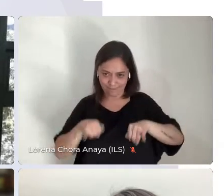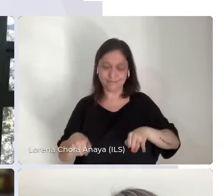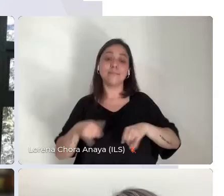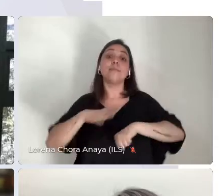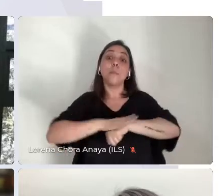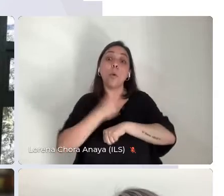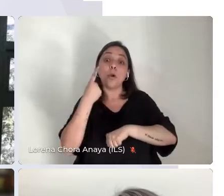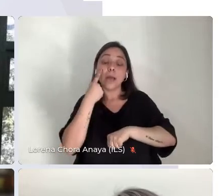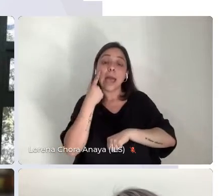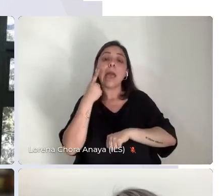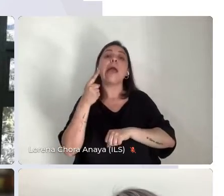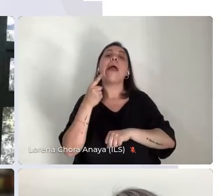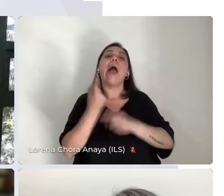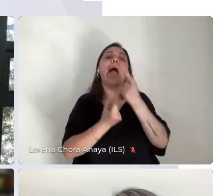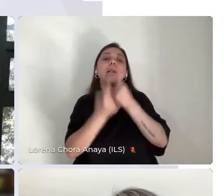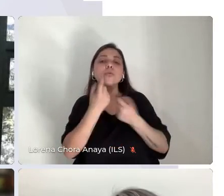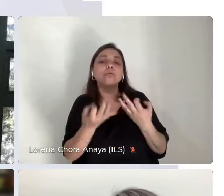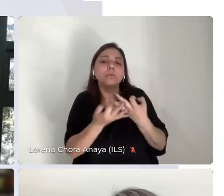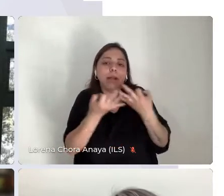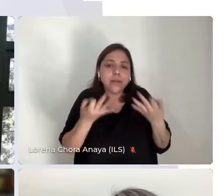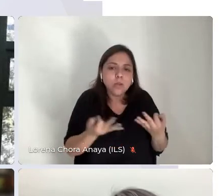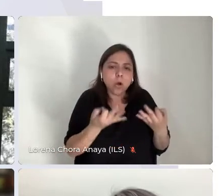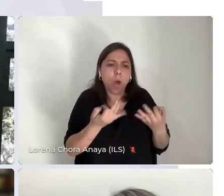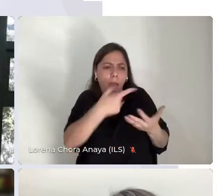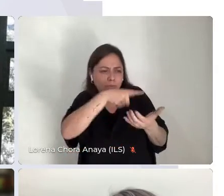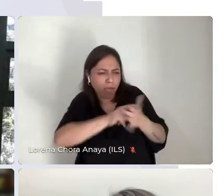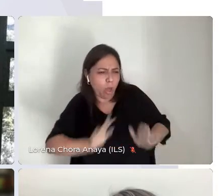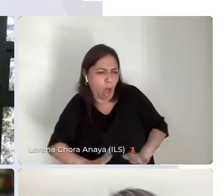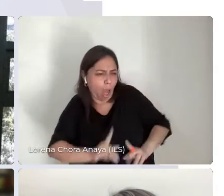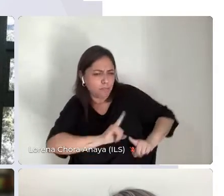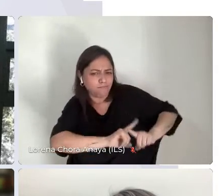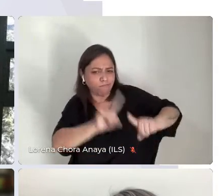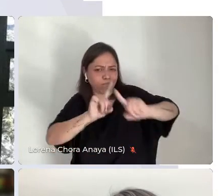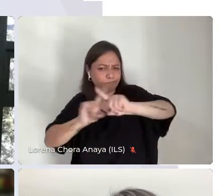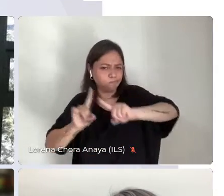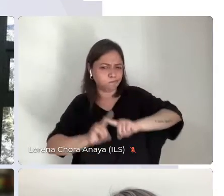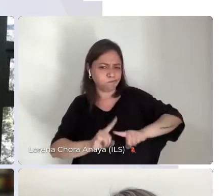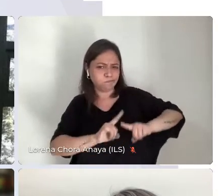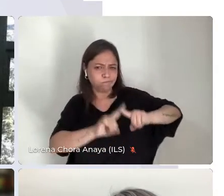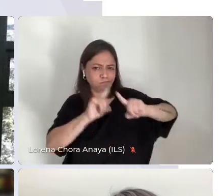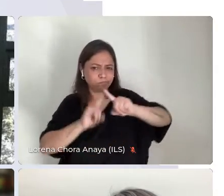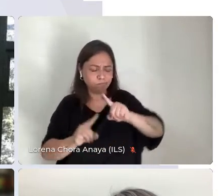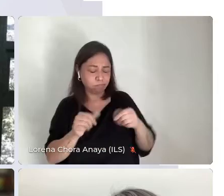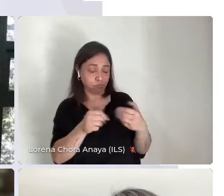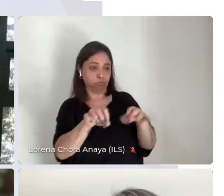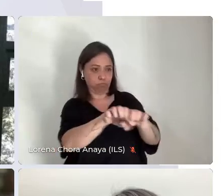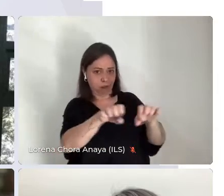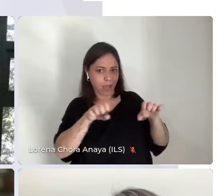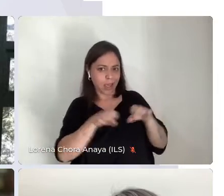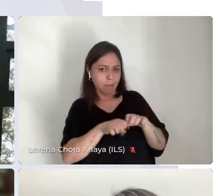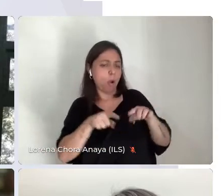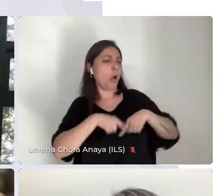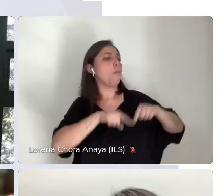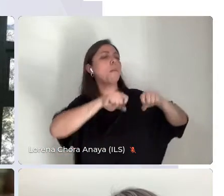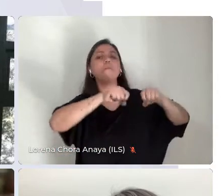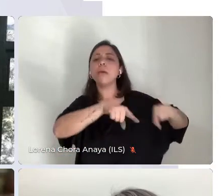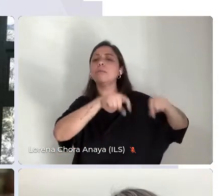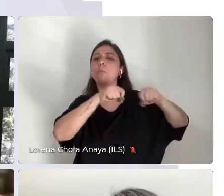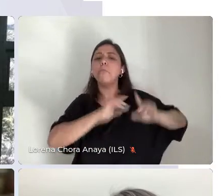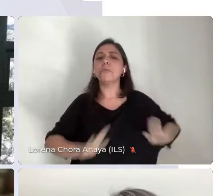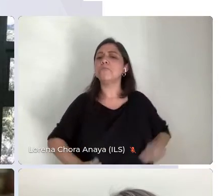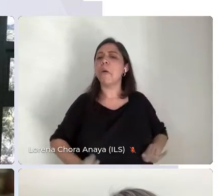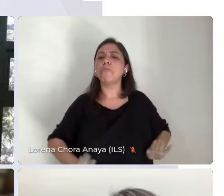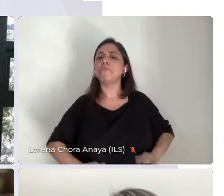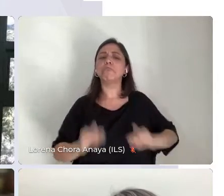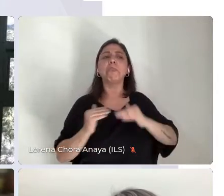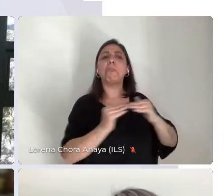digamos, como muy diversos y muy desiguales, estábamos teniendo como equipos súper homogéneos. Entonces uno veía en las dirigencias de los equipos